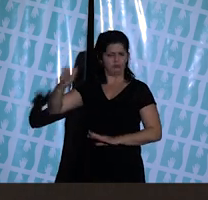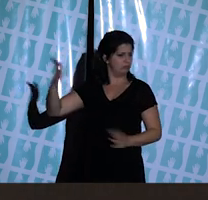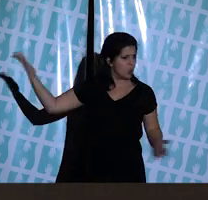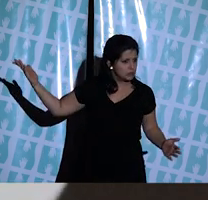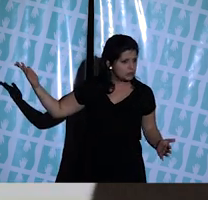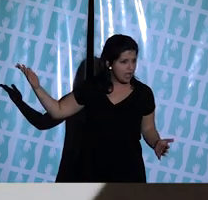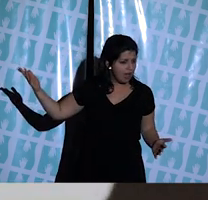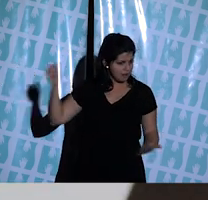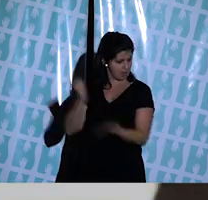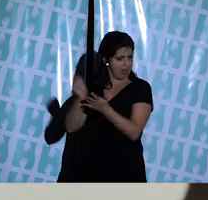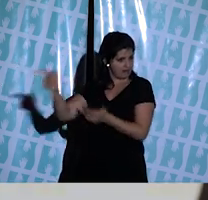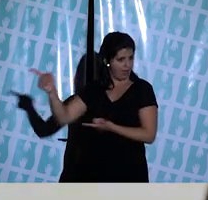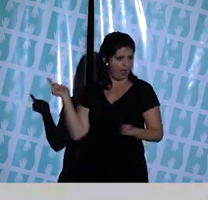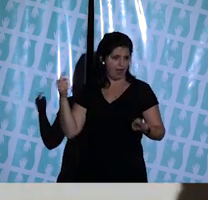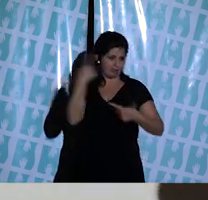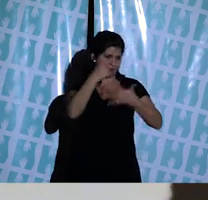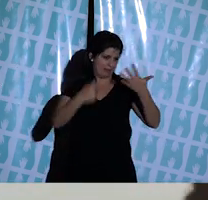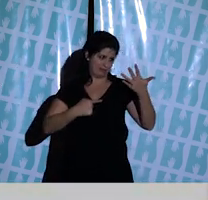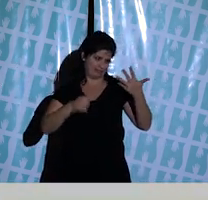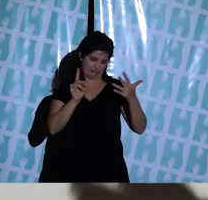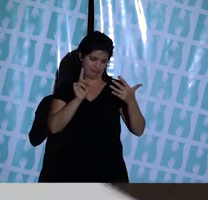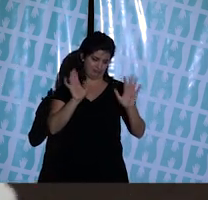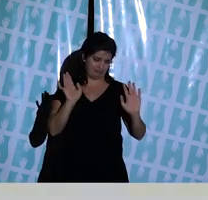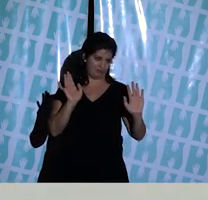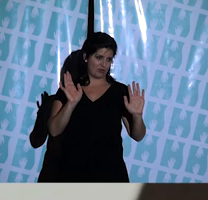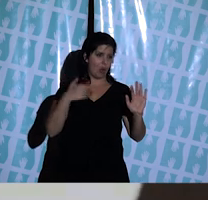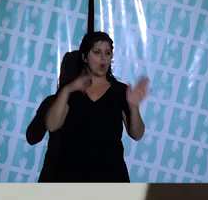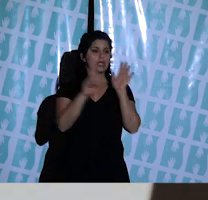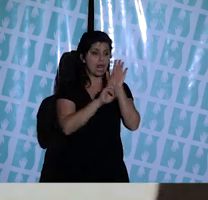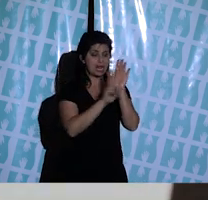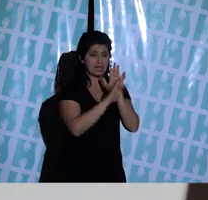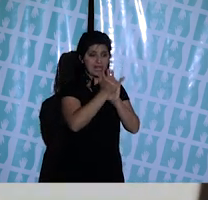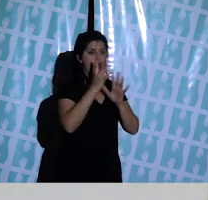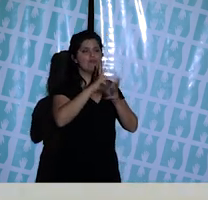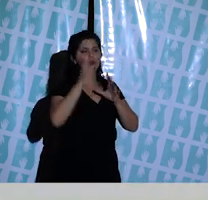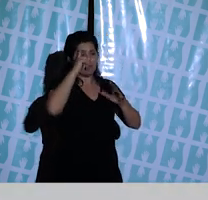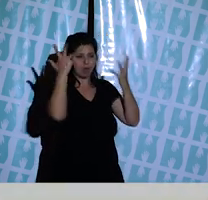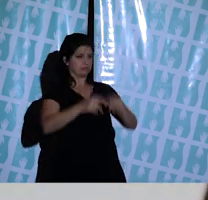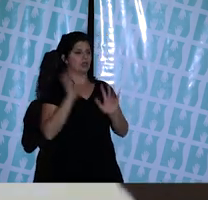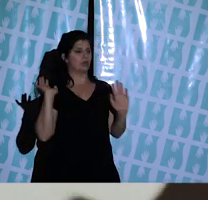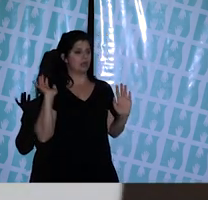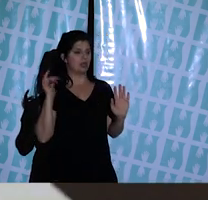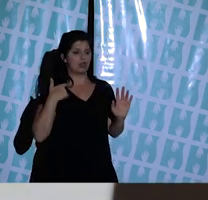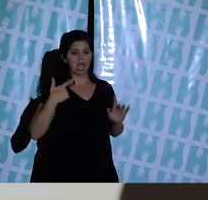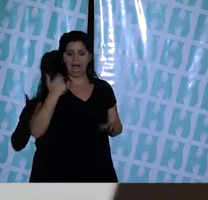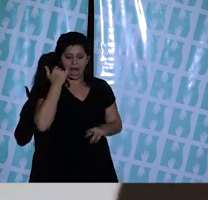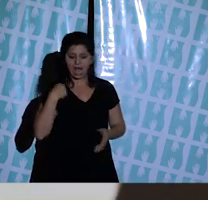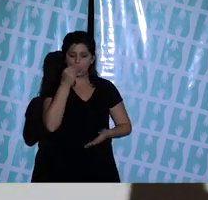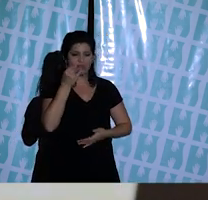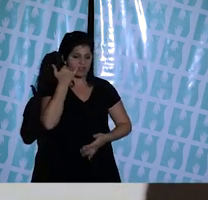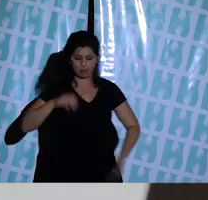bueno, todas... no voy a extenderme. Las reglas, o estilos automáticos, ¿no? Estar comido, como,